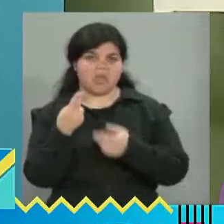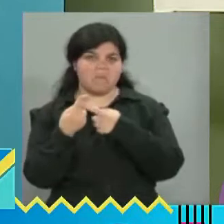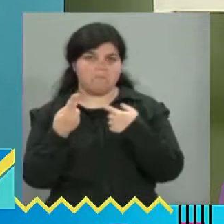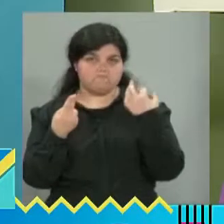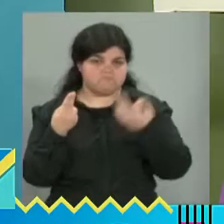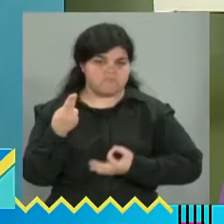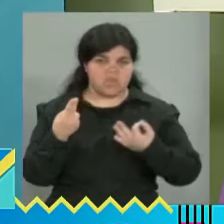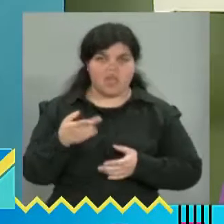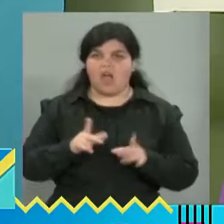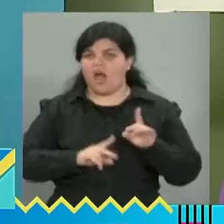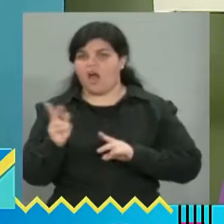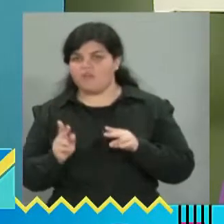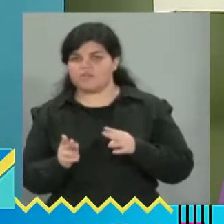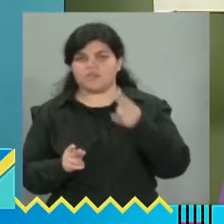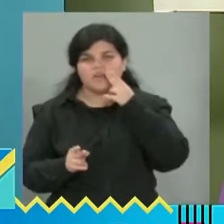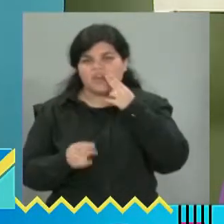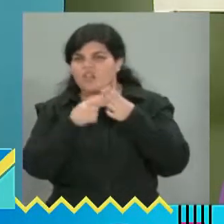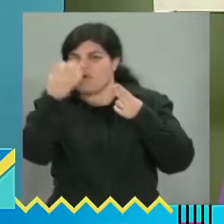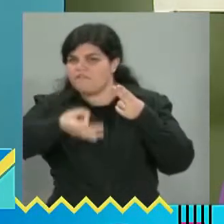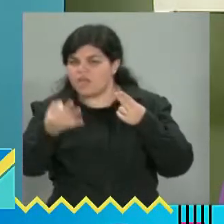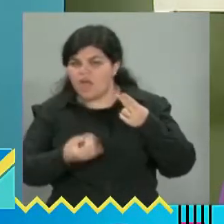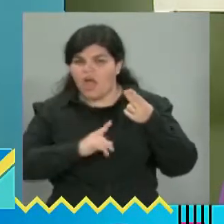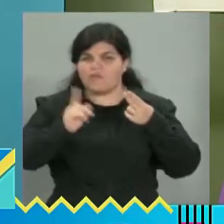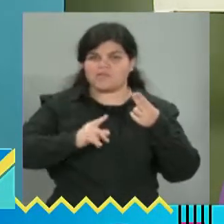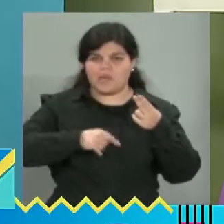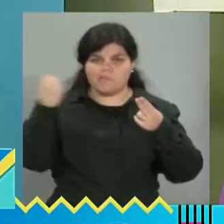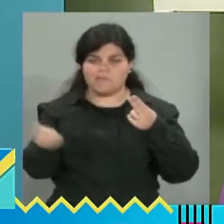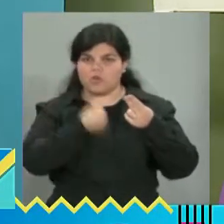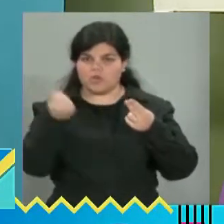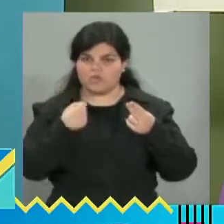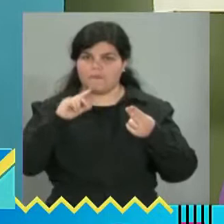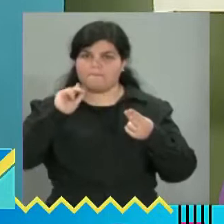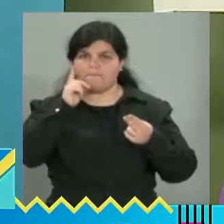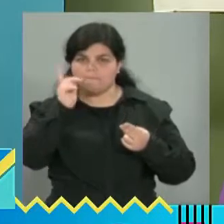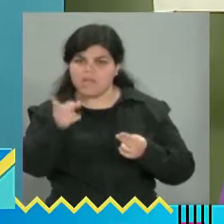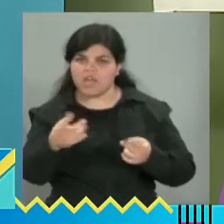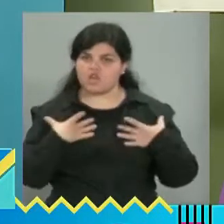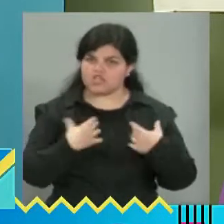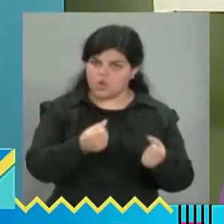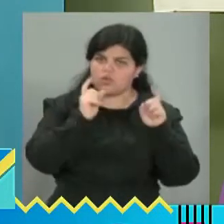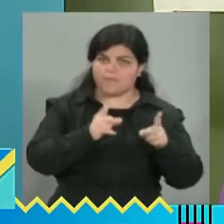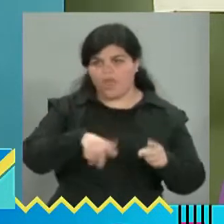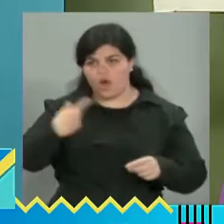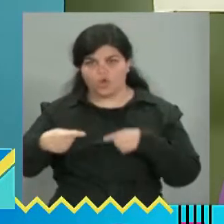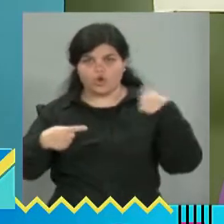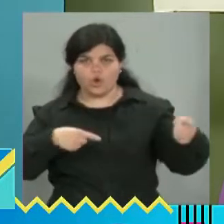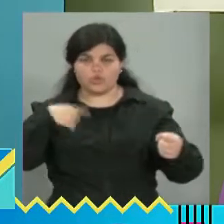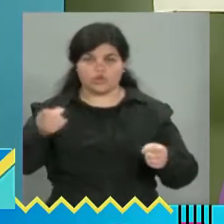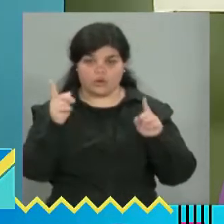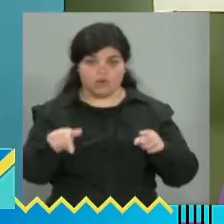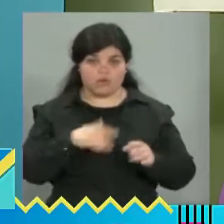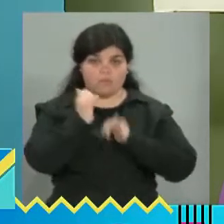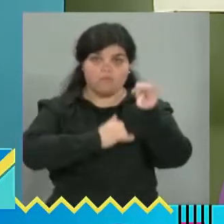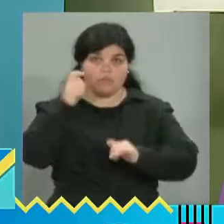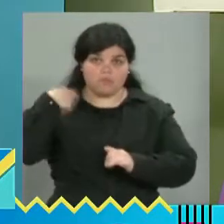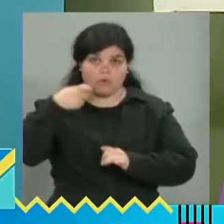y que muchas veces le pasamos como desapercibido, tiene consecuencias, no solo en la salud, en otros ámbitos también, lo hemos visto a lo largo del programa. Y